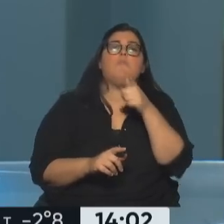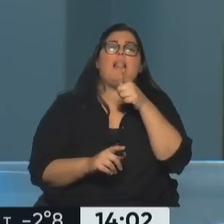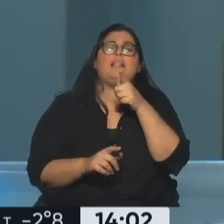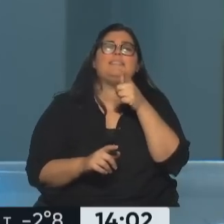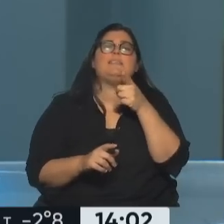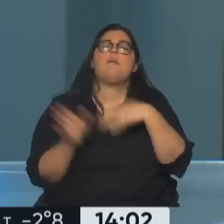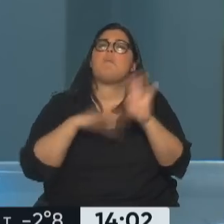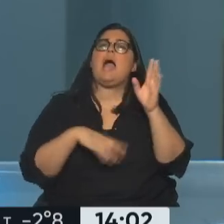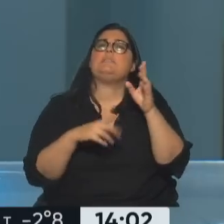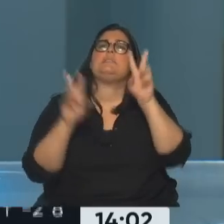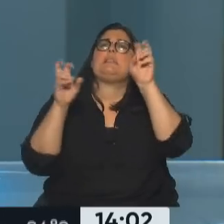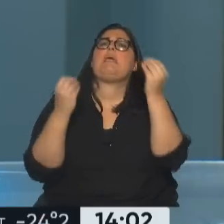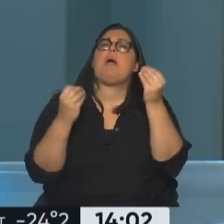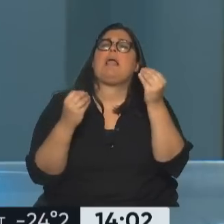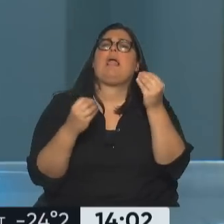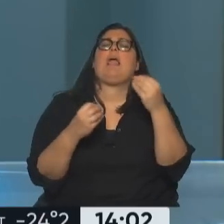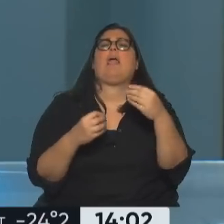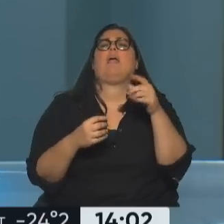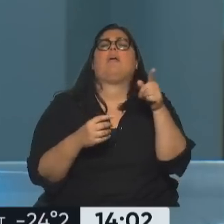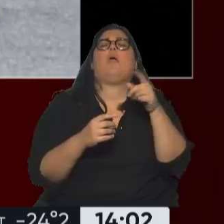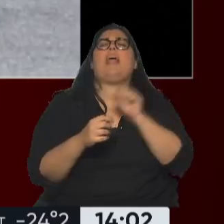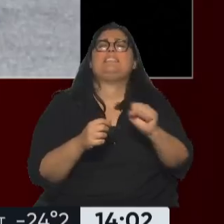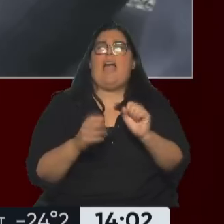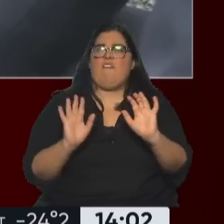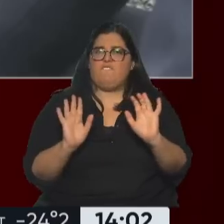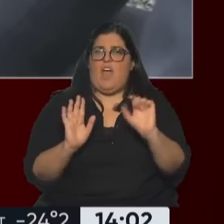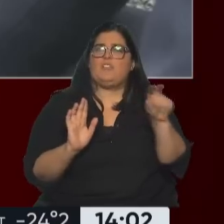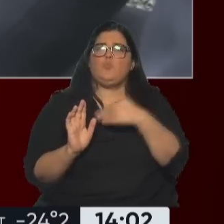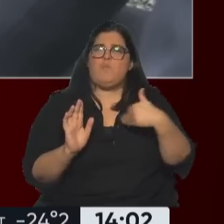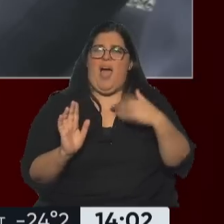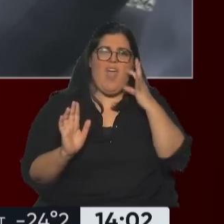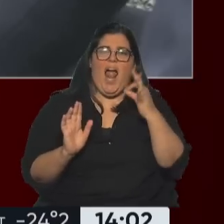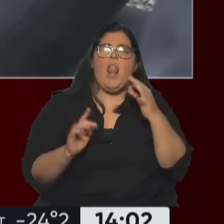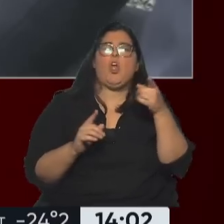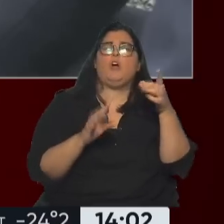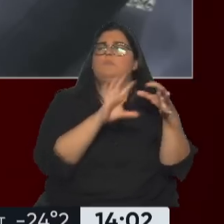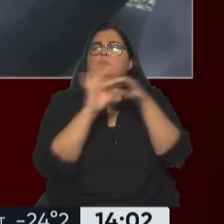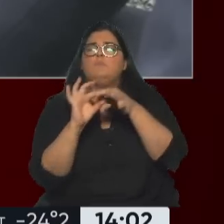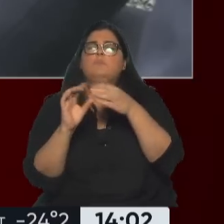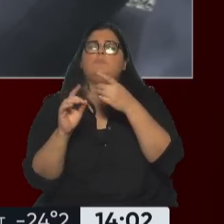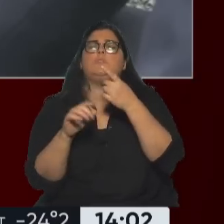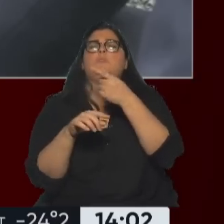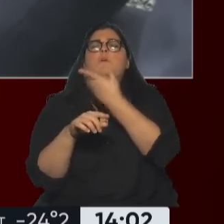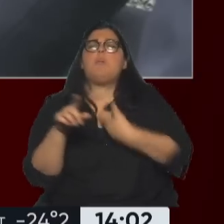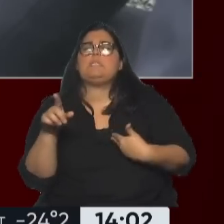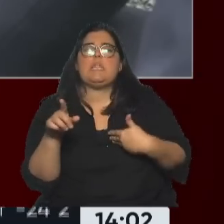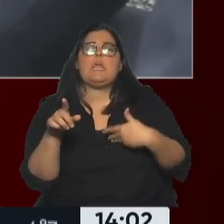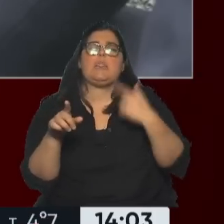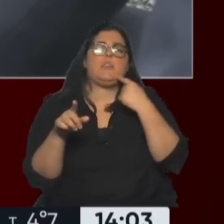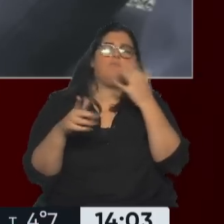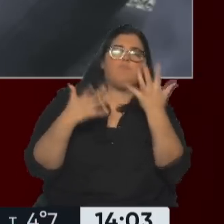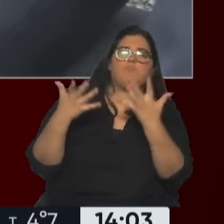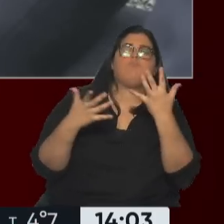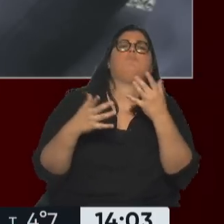una estafa de una iglesia de su madre y que él la vinculó con el ex premier y que por eso lo asesina. Digamos, una cuestión que me parece